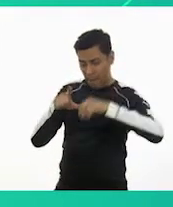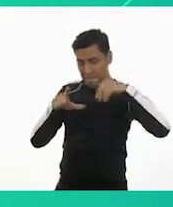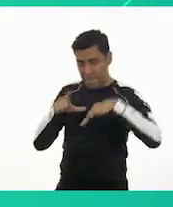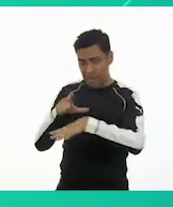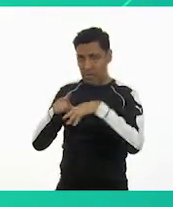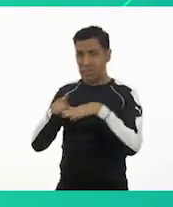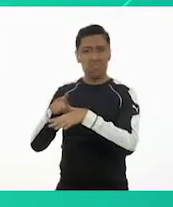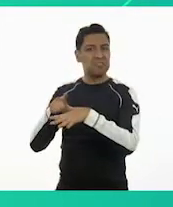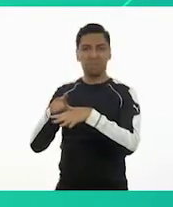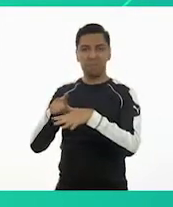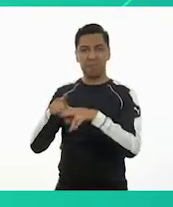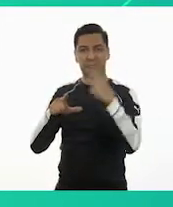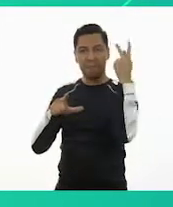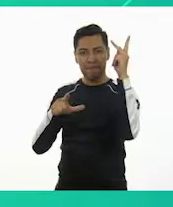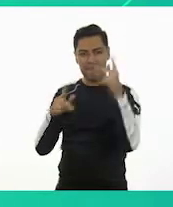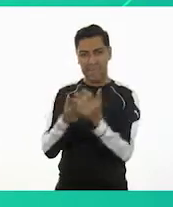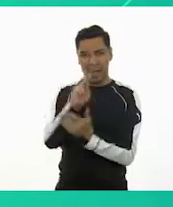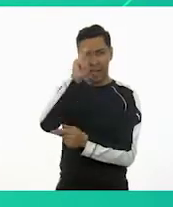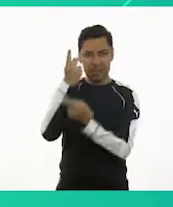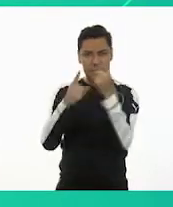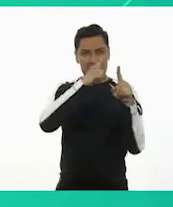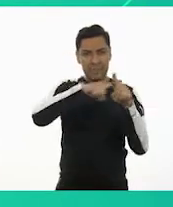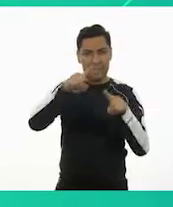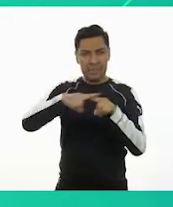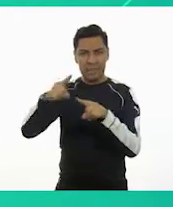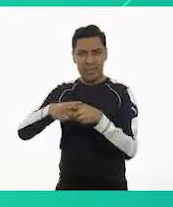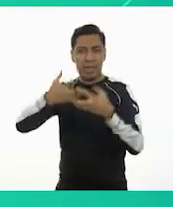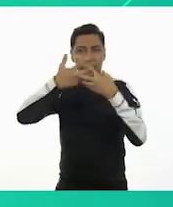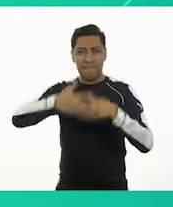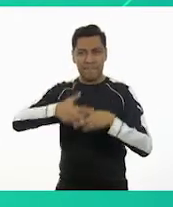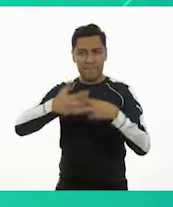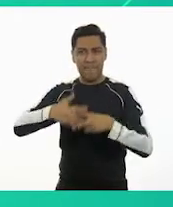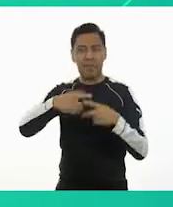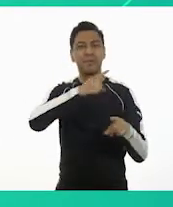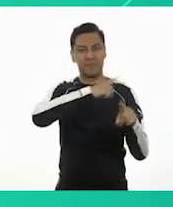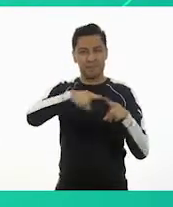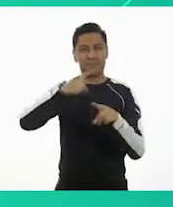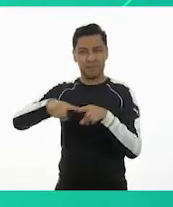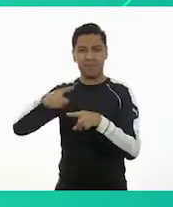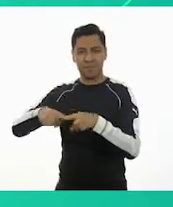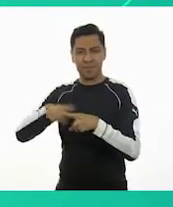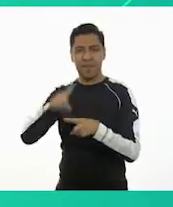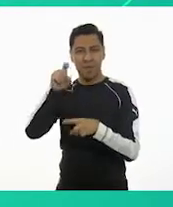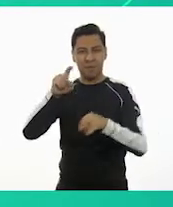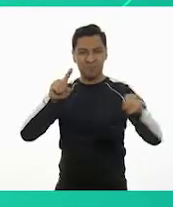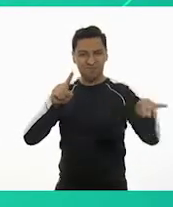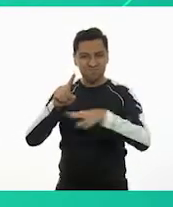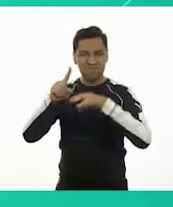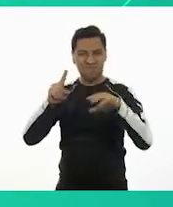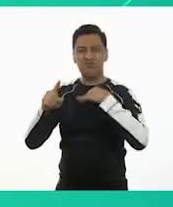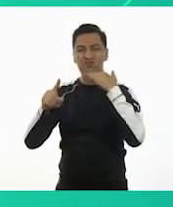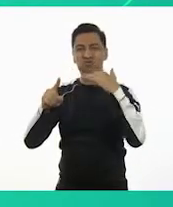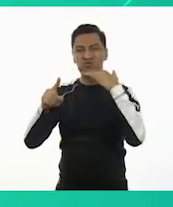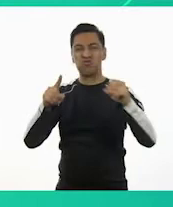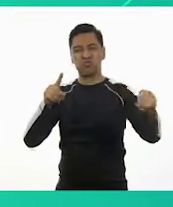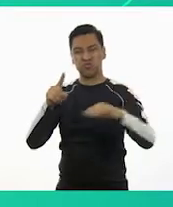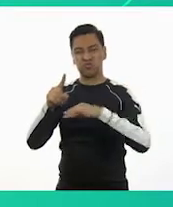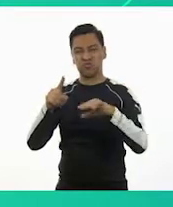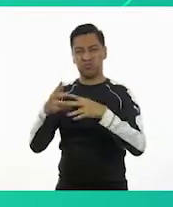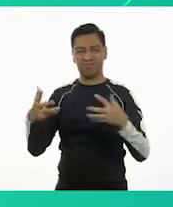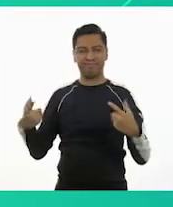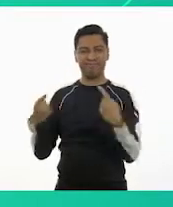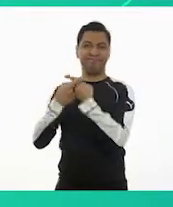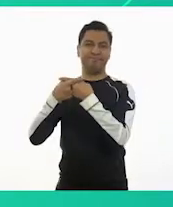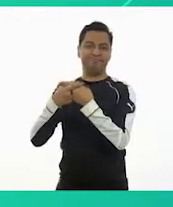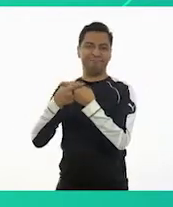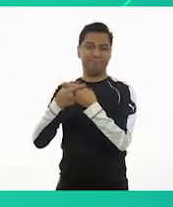ríos, entra agua de plantas de tratamiento. Entonces la calidad del agua hay veces es buena y hay veces es mala. Son las carpas y las tilapias, que son